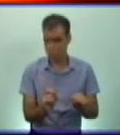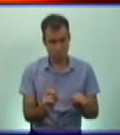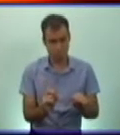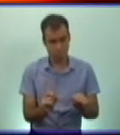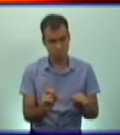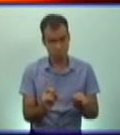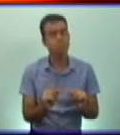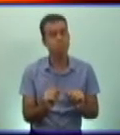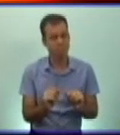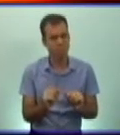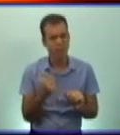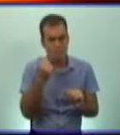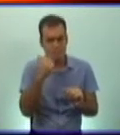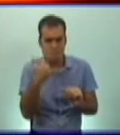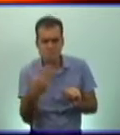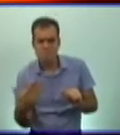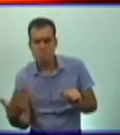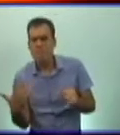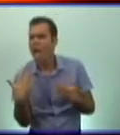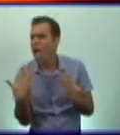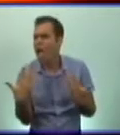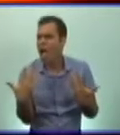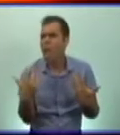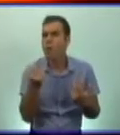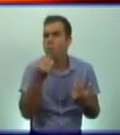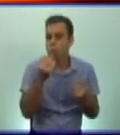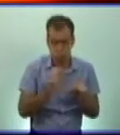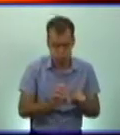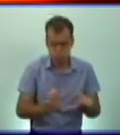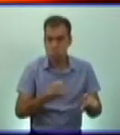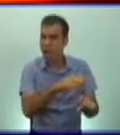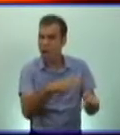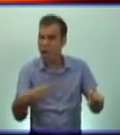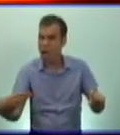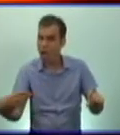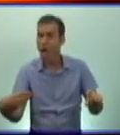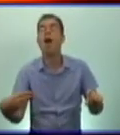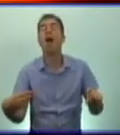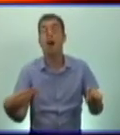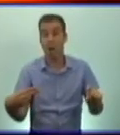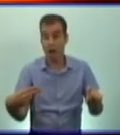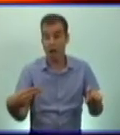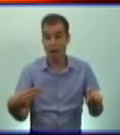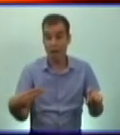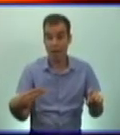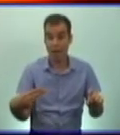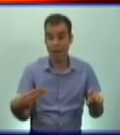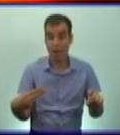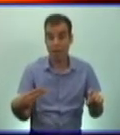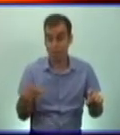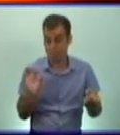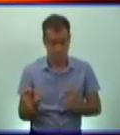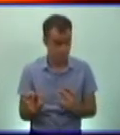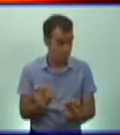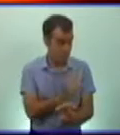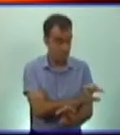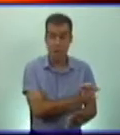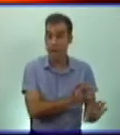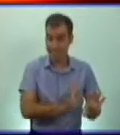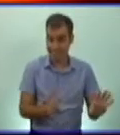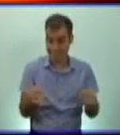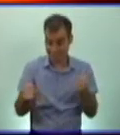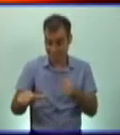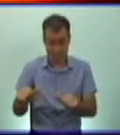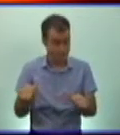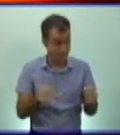Entonces, ¿qué más debemos hacer para representar una ecuación química? Además de representar cada una de las sustancias involucradas con sus